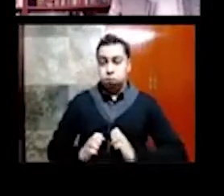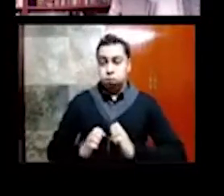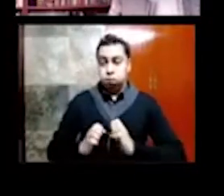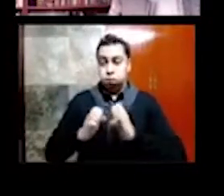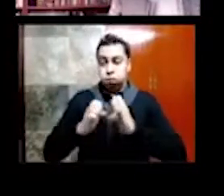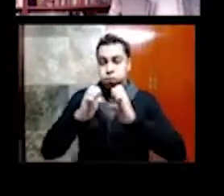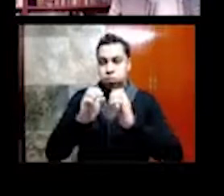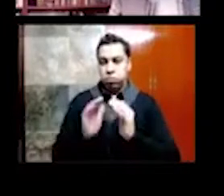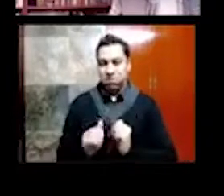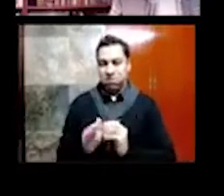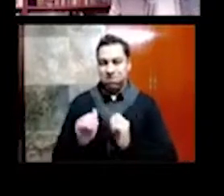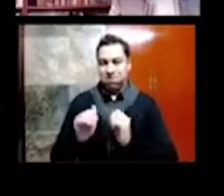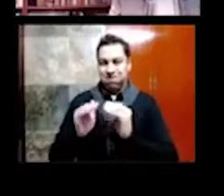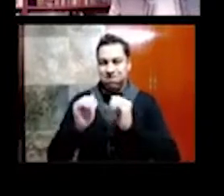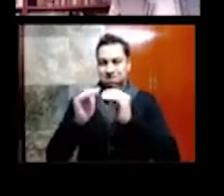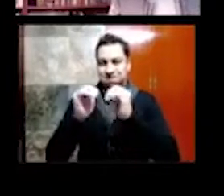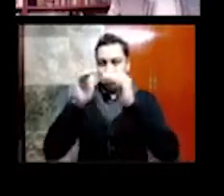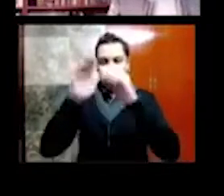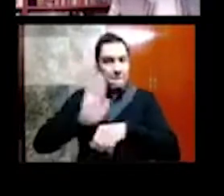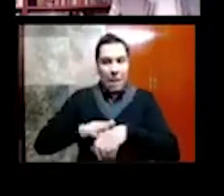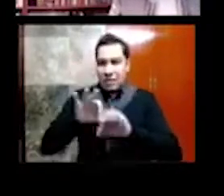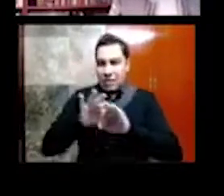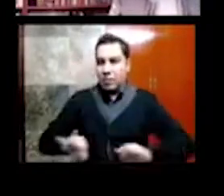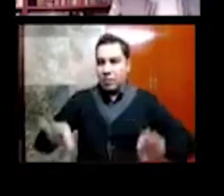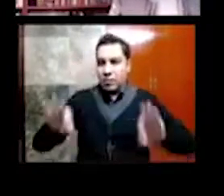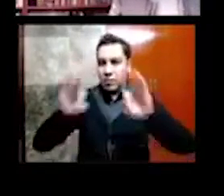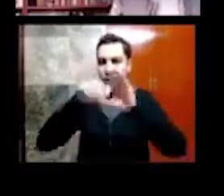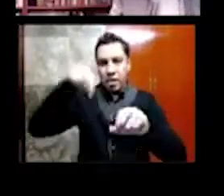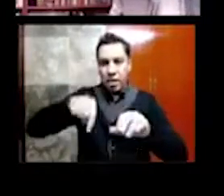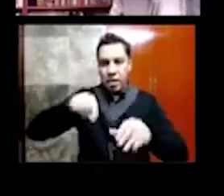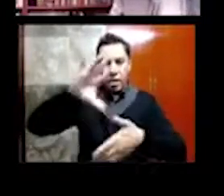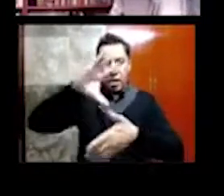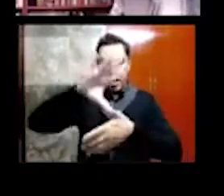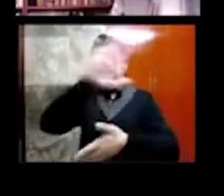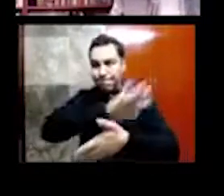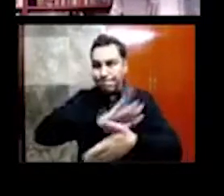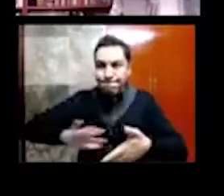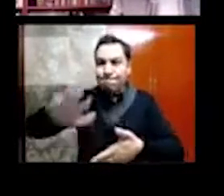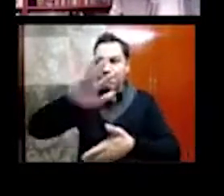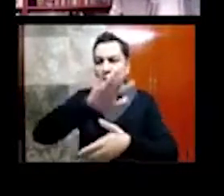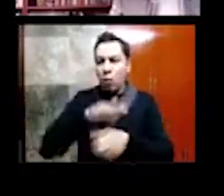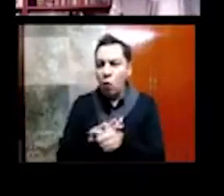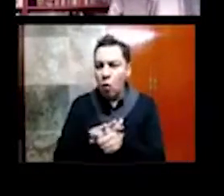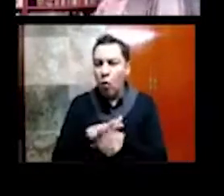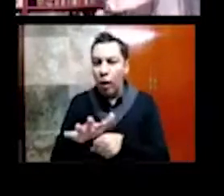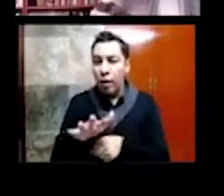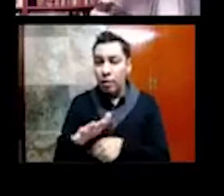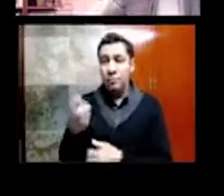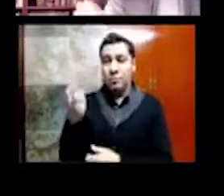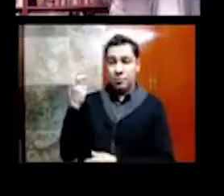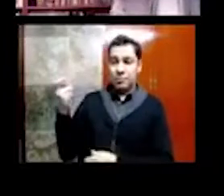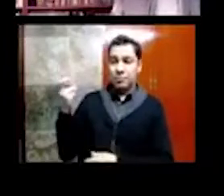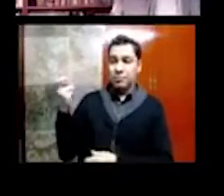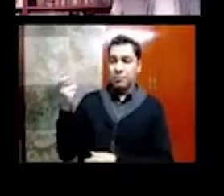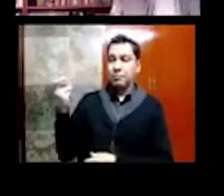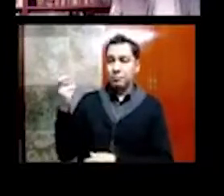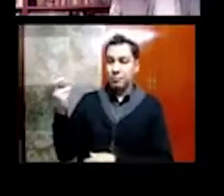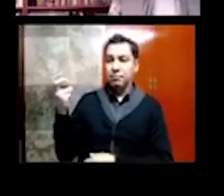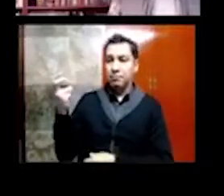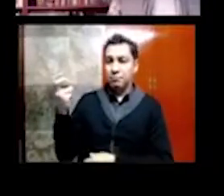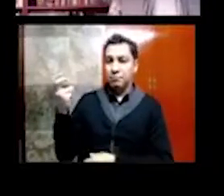el más importantes, no solo en el centro de México, sino en el, digamos, universo de